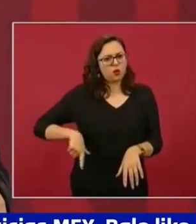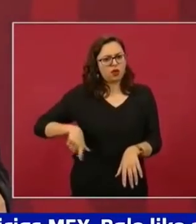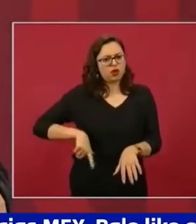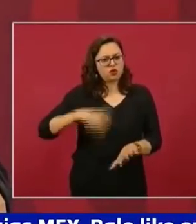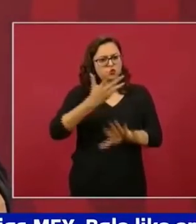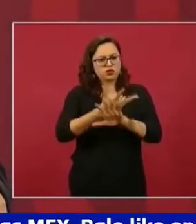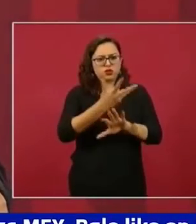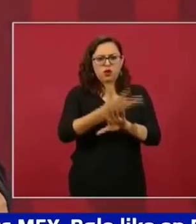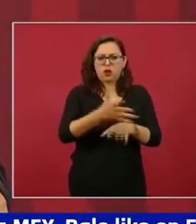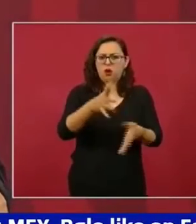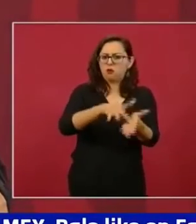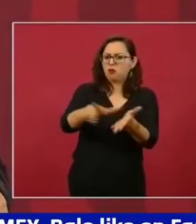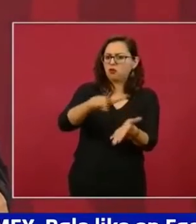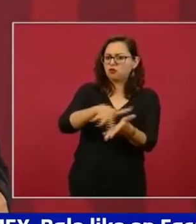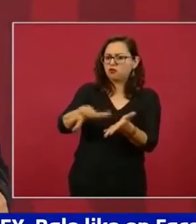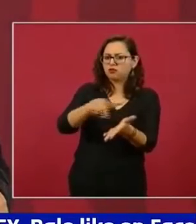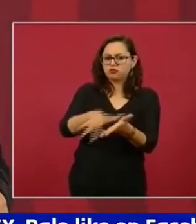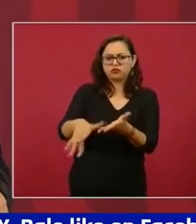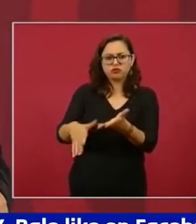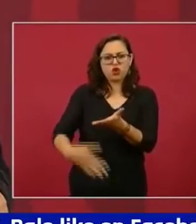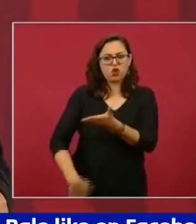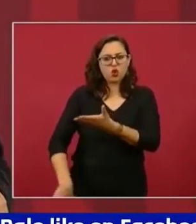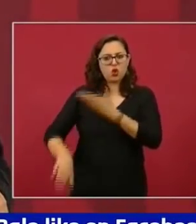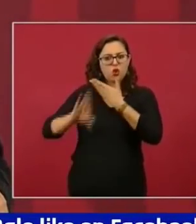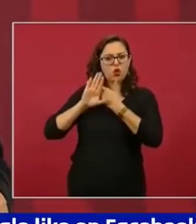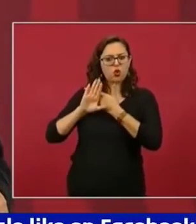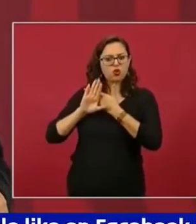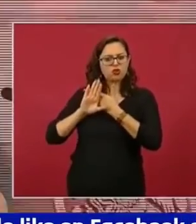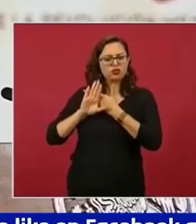Unidos a estas organizaciones